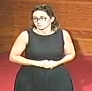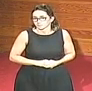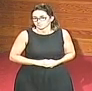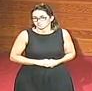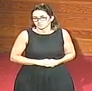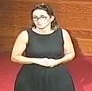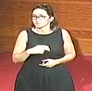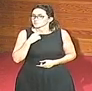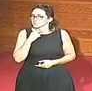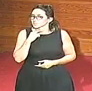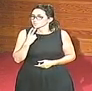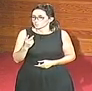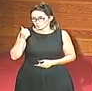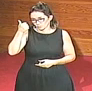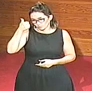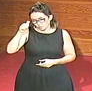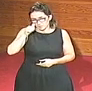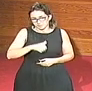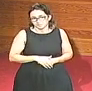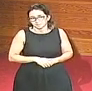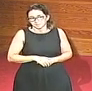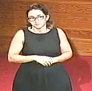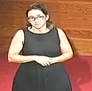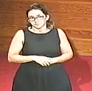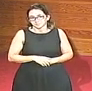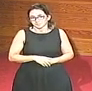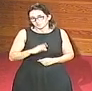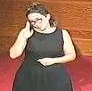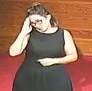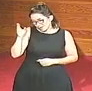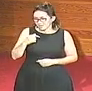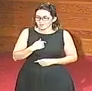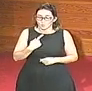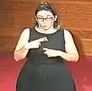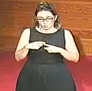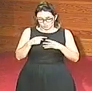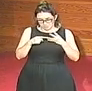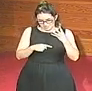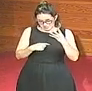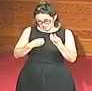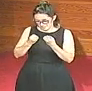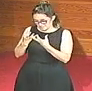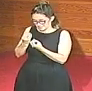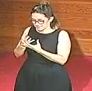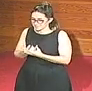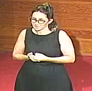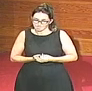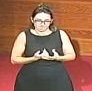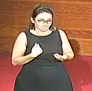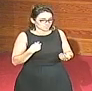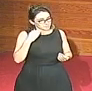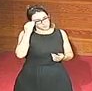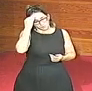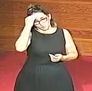Hola. Hola. Guardión. Bueno, son muchas cosas las que para contar. Yo creo que